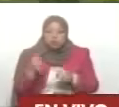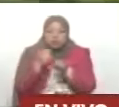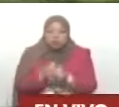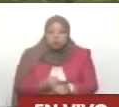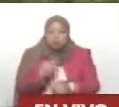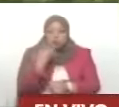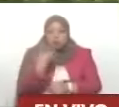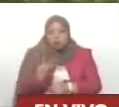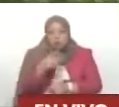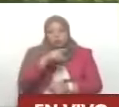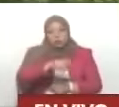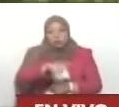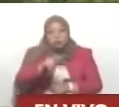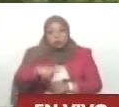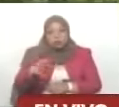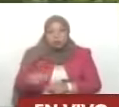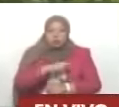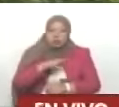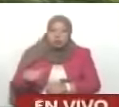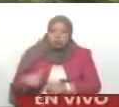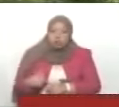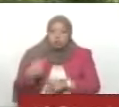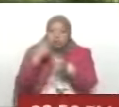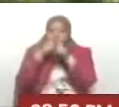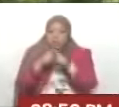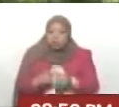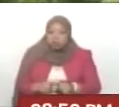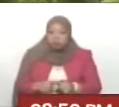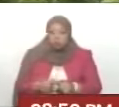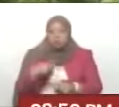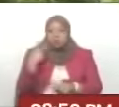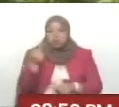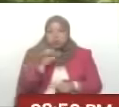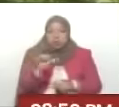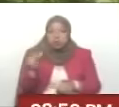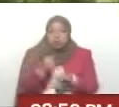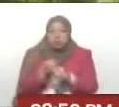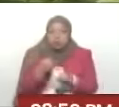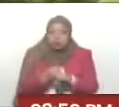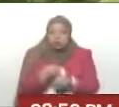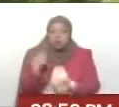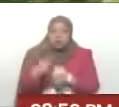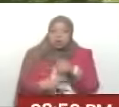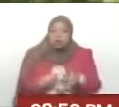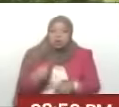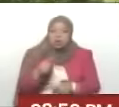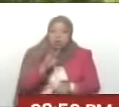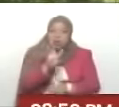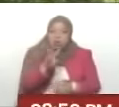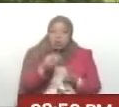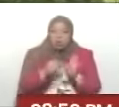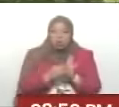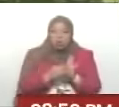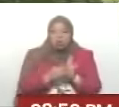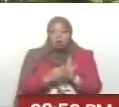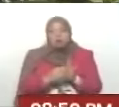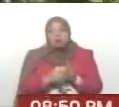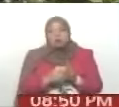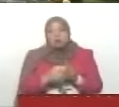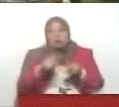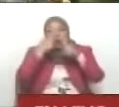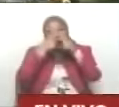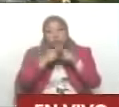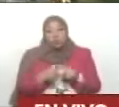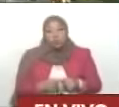4 personas. O sea que si nosotros multiplicamos esos 2.100 metros por 4, tenemos un